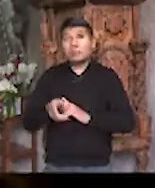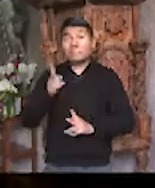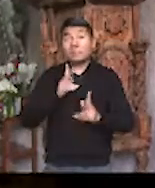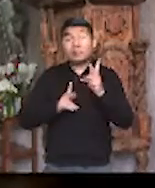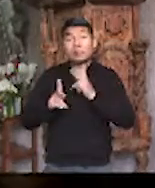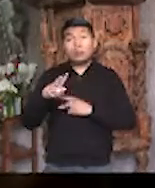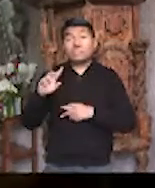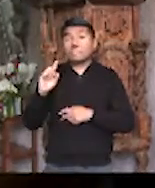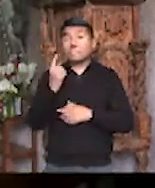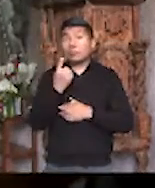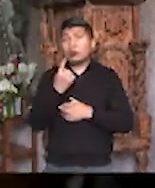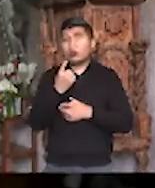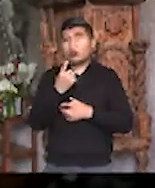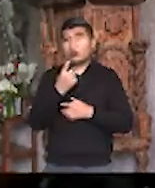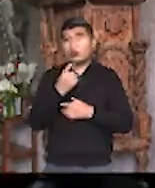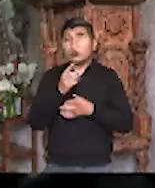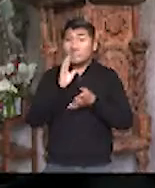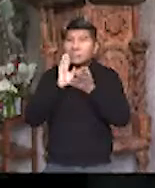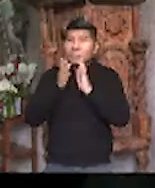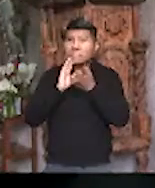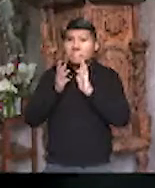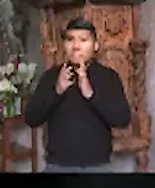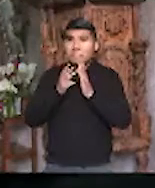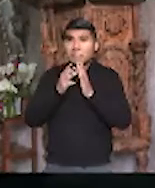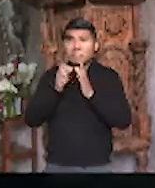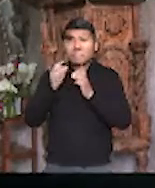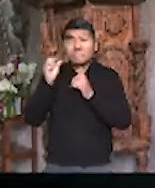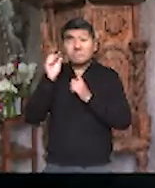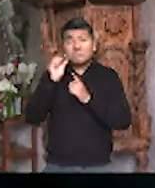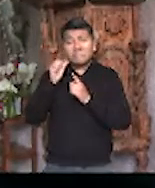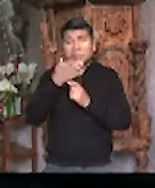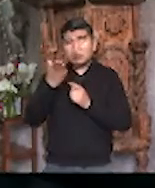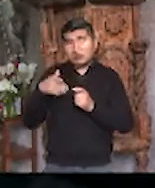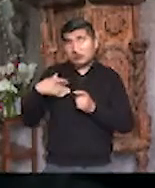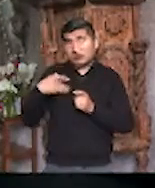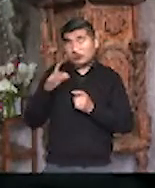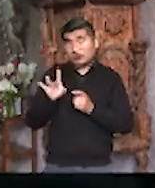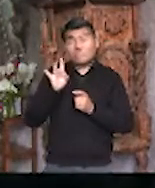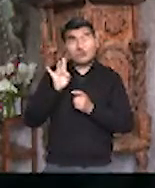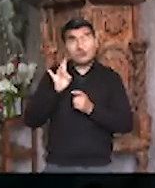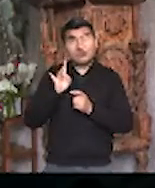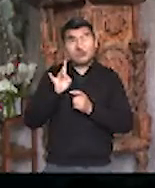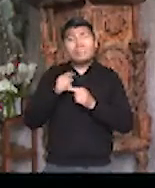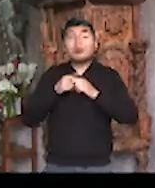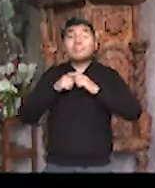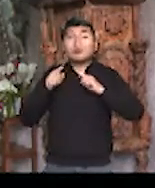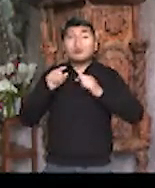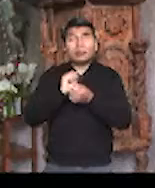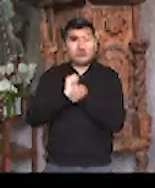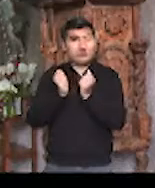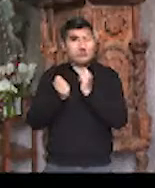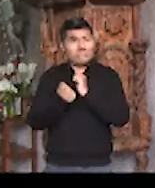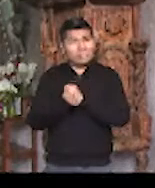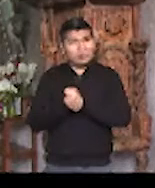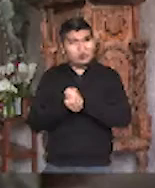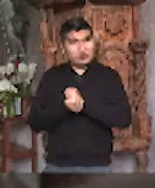simplemente habla de lo sensible que ha encontrado en cambio como estos